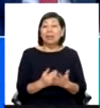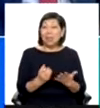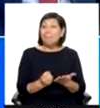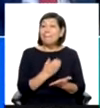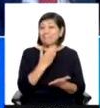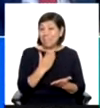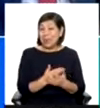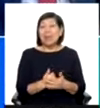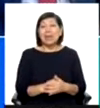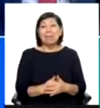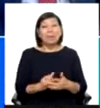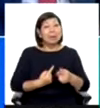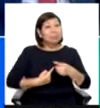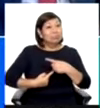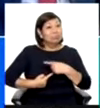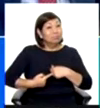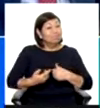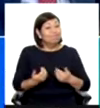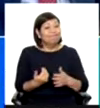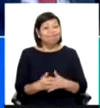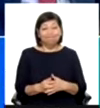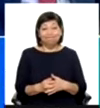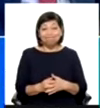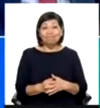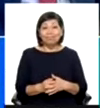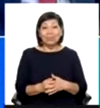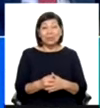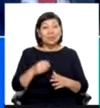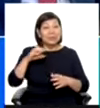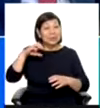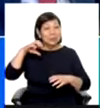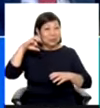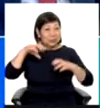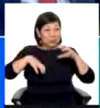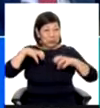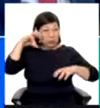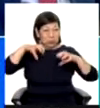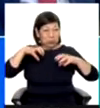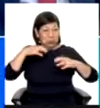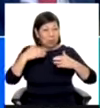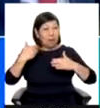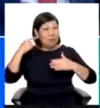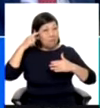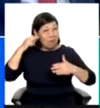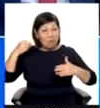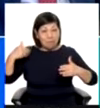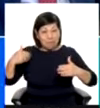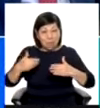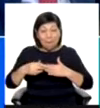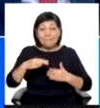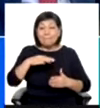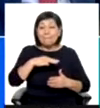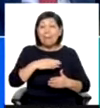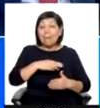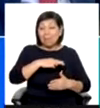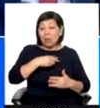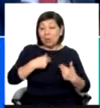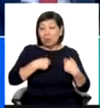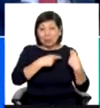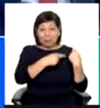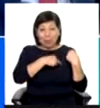problema que se viene, que es el fenómeno del Niño. Y nosotros como Ministerio de Desarrollo